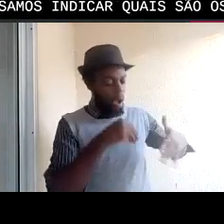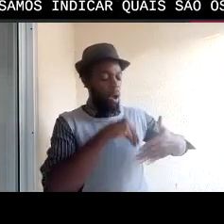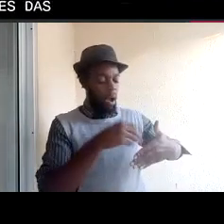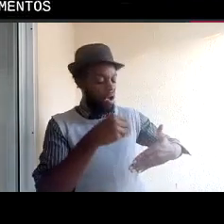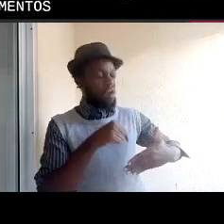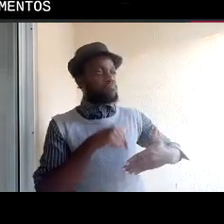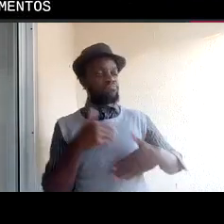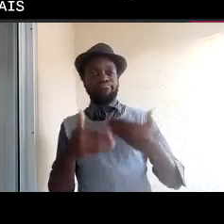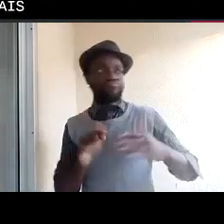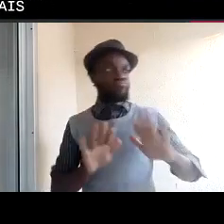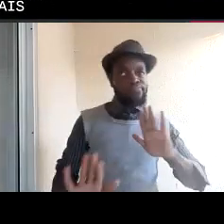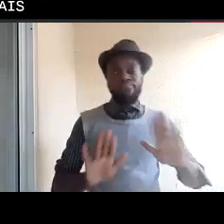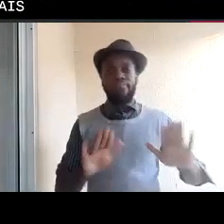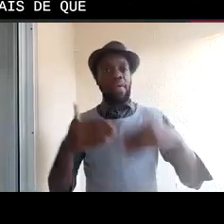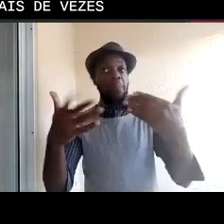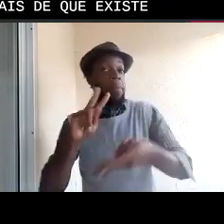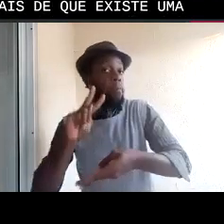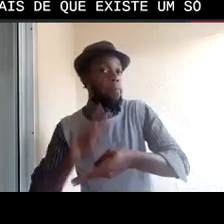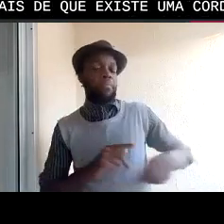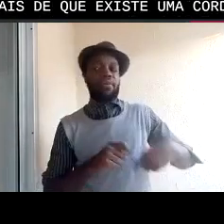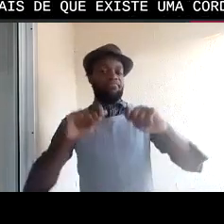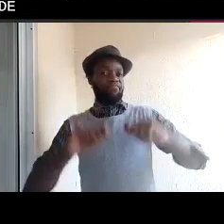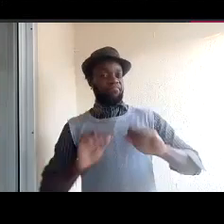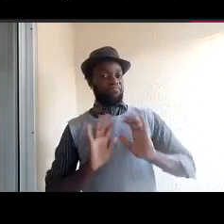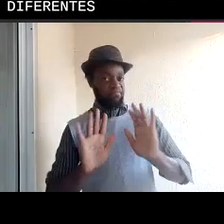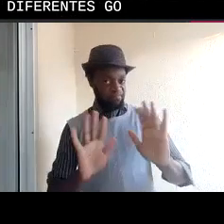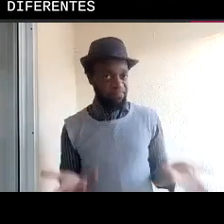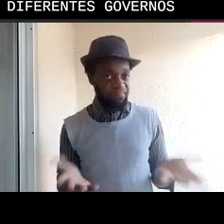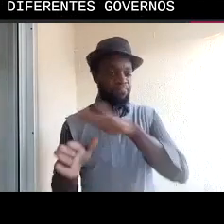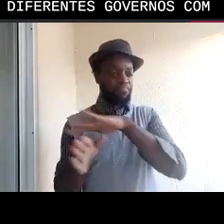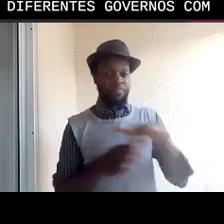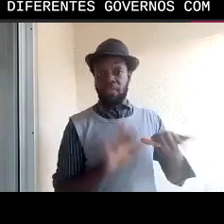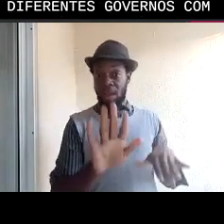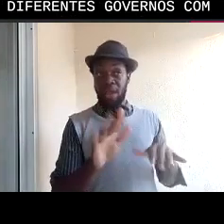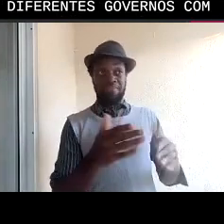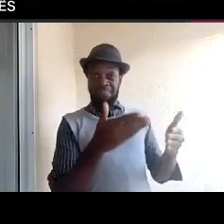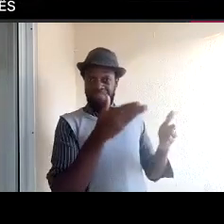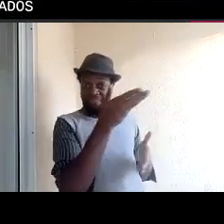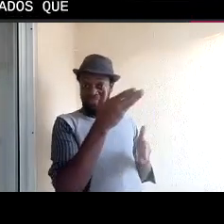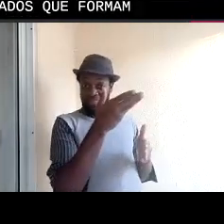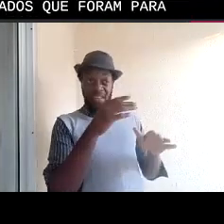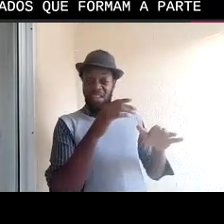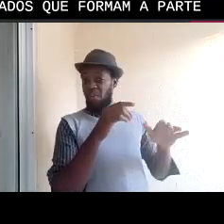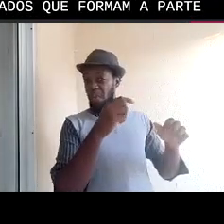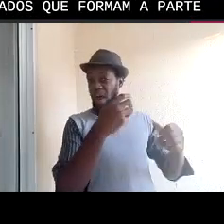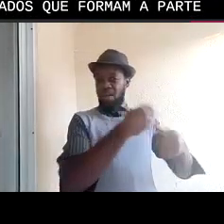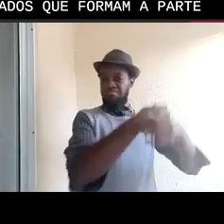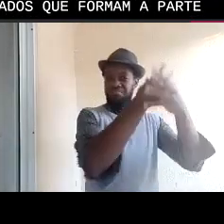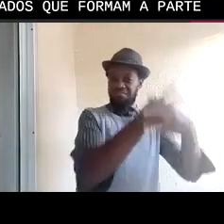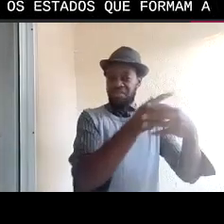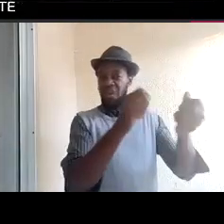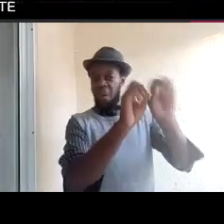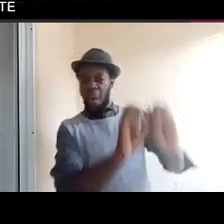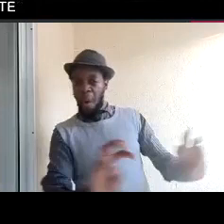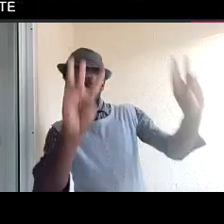los tratados con los gobiernos, los estados parte, ¿verdad? A estos tratados de